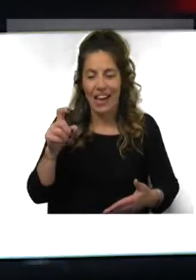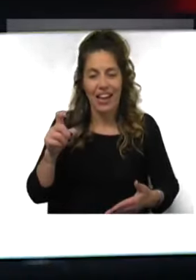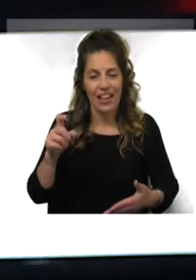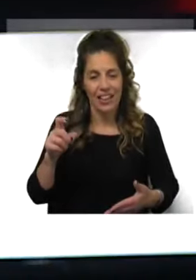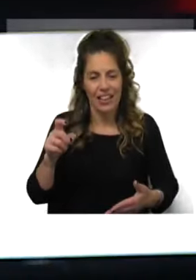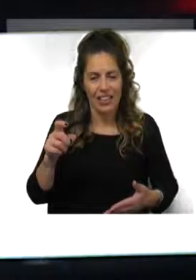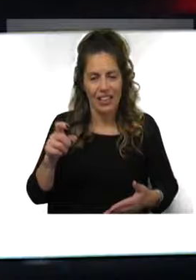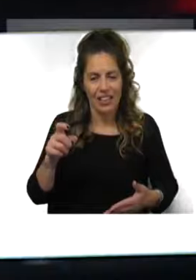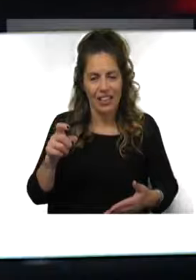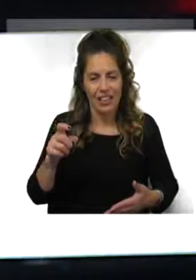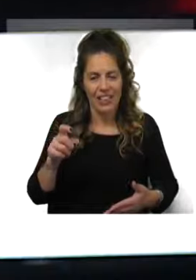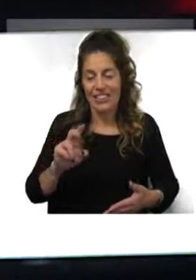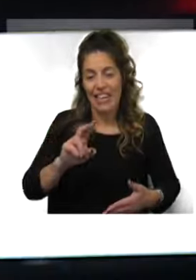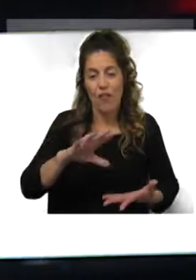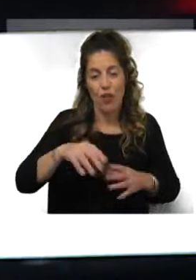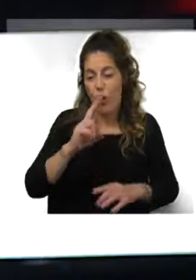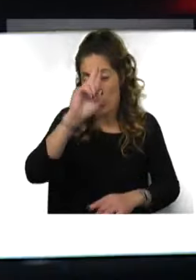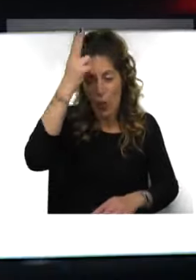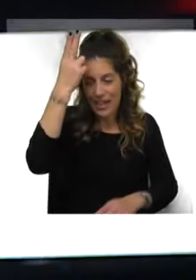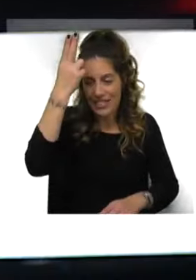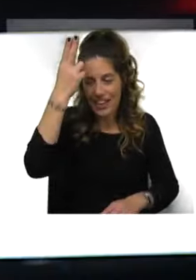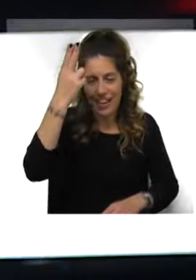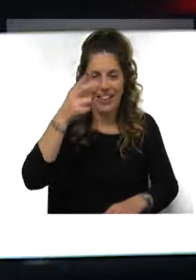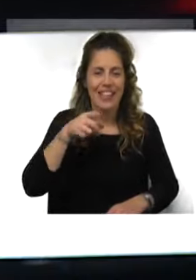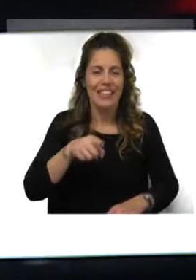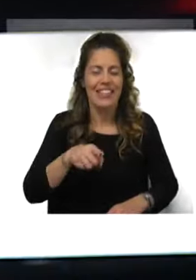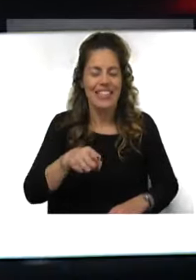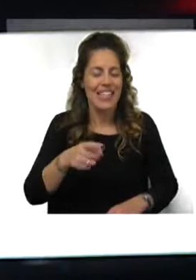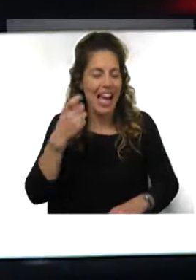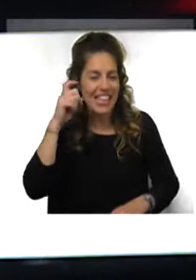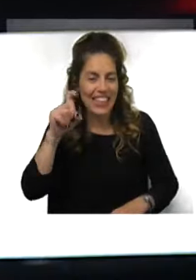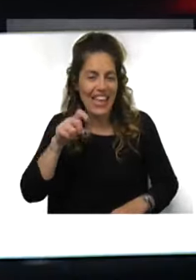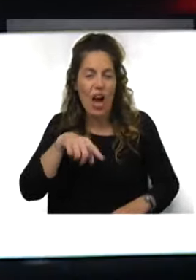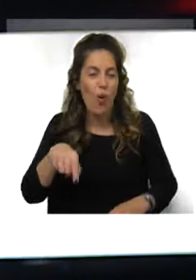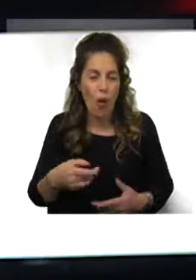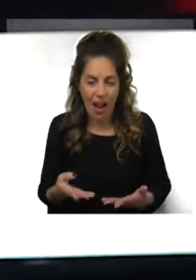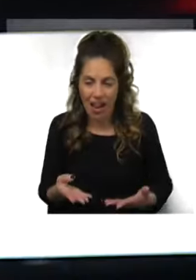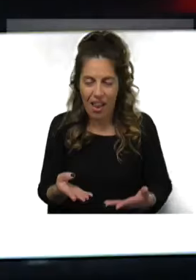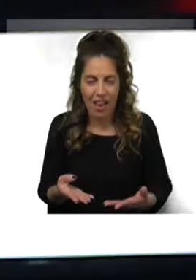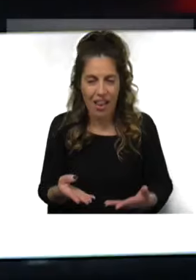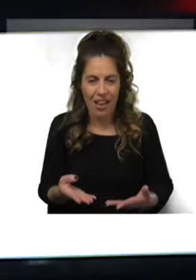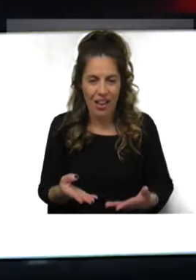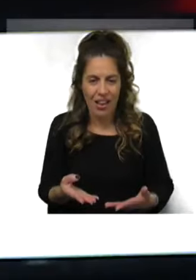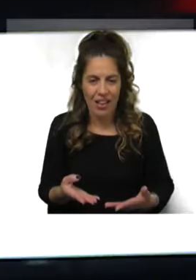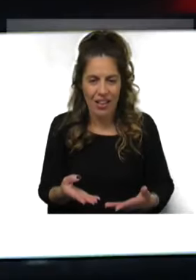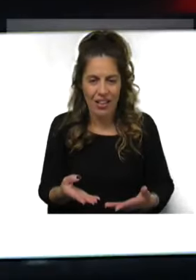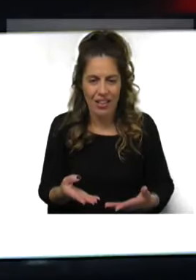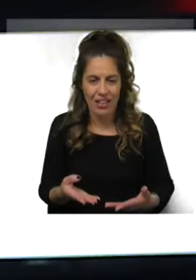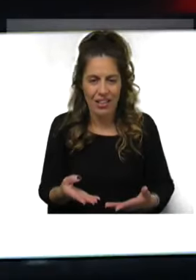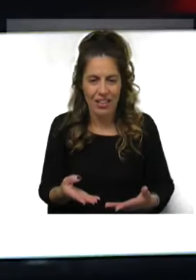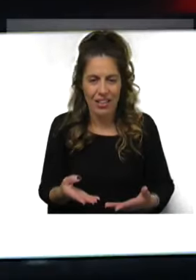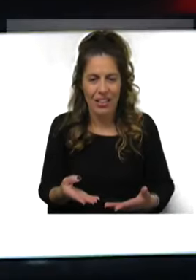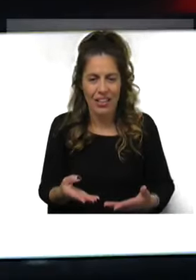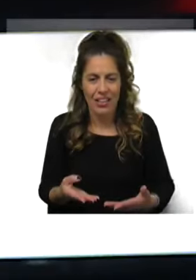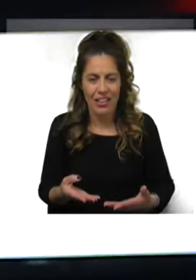de la Uruguay no Y de esa de esa lógica en la cual e de esa lógica